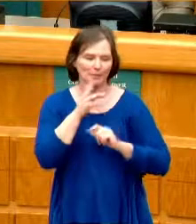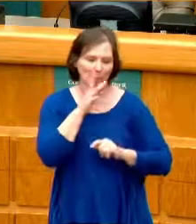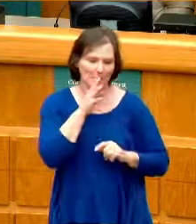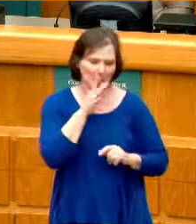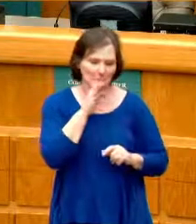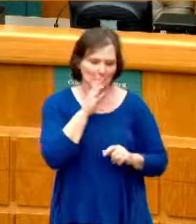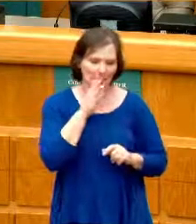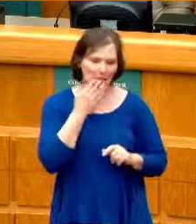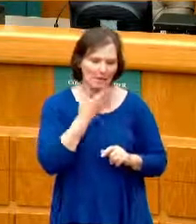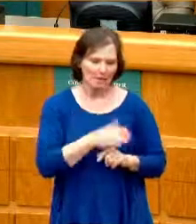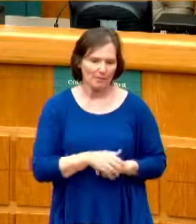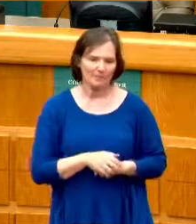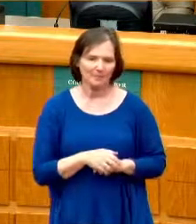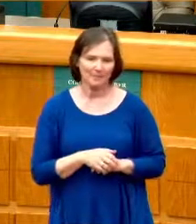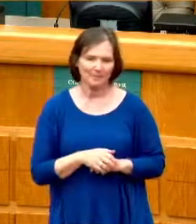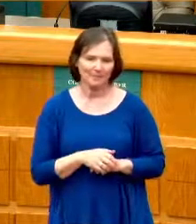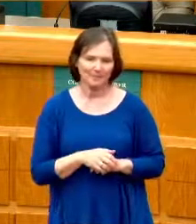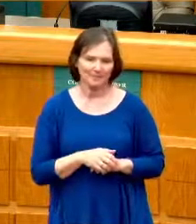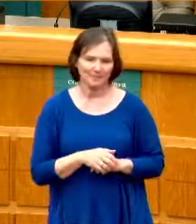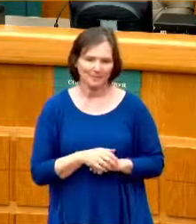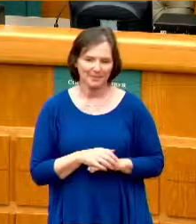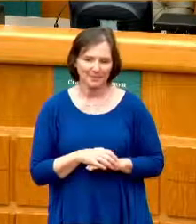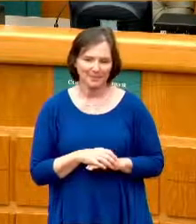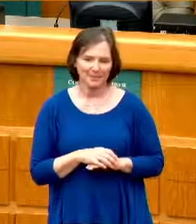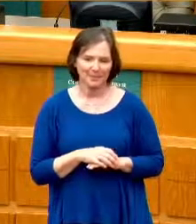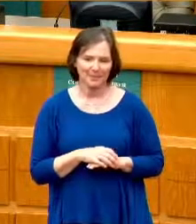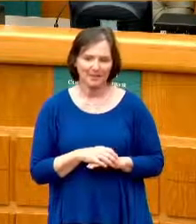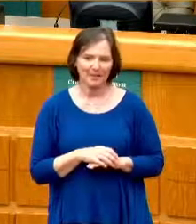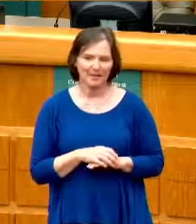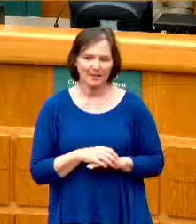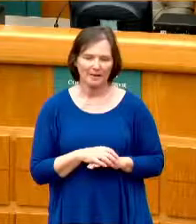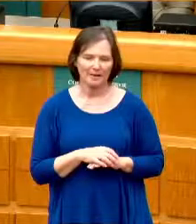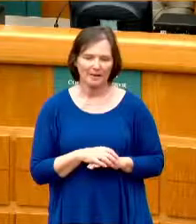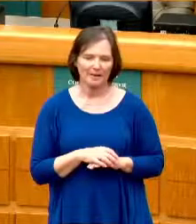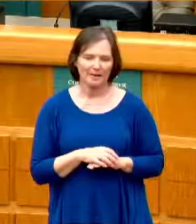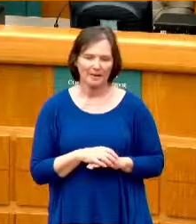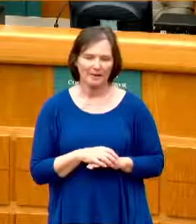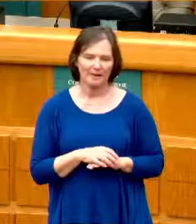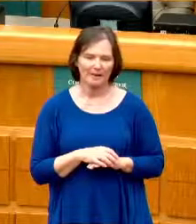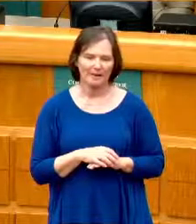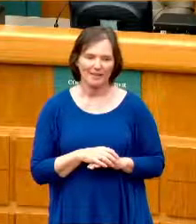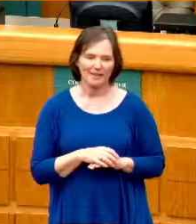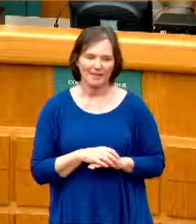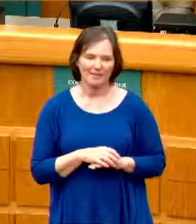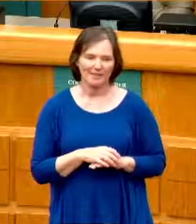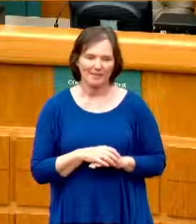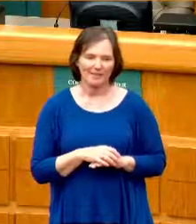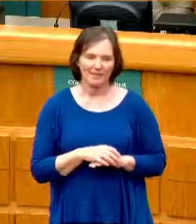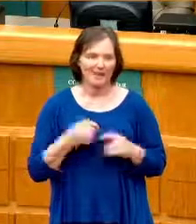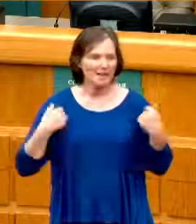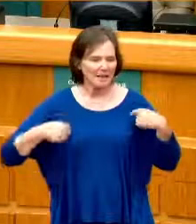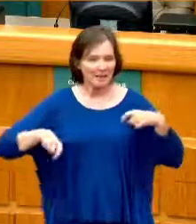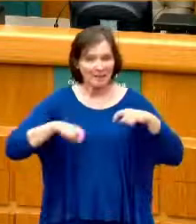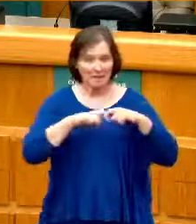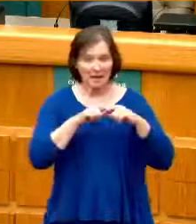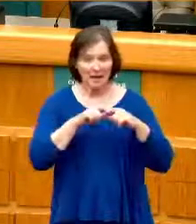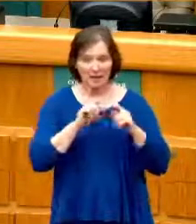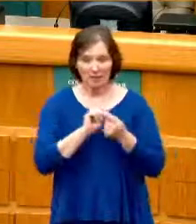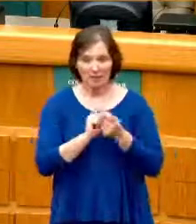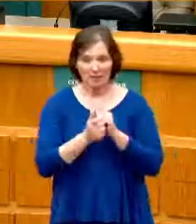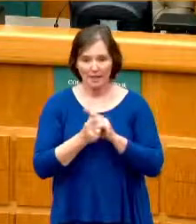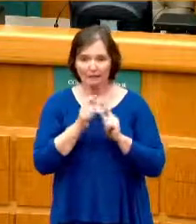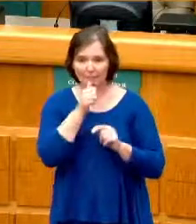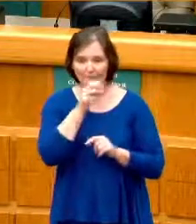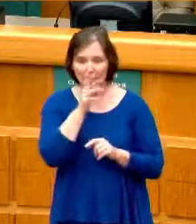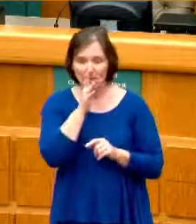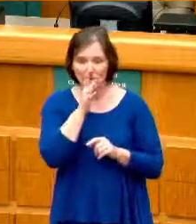fallecimientos, pero a la fecha los fallecimientos totalizan 755 personas. El Distrito de Salud ha administrado más de 100,000 dosis de la vacuna contra el